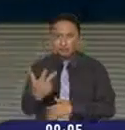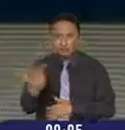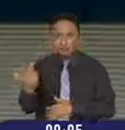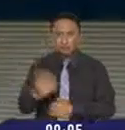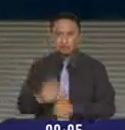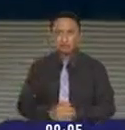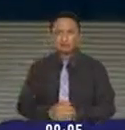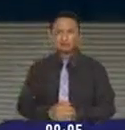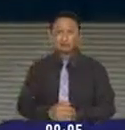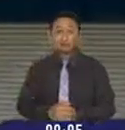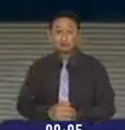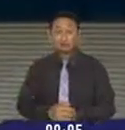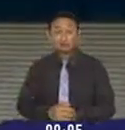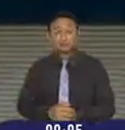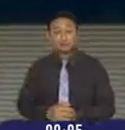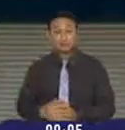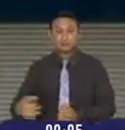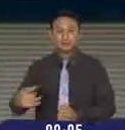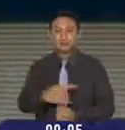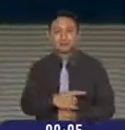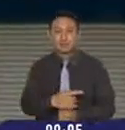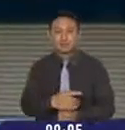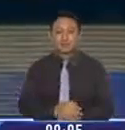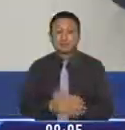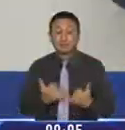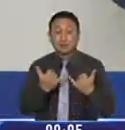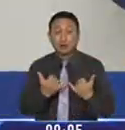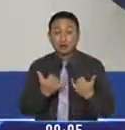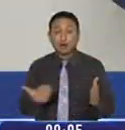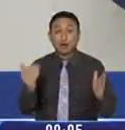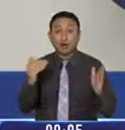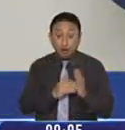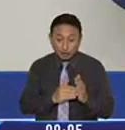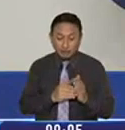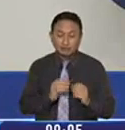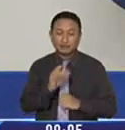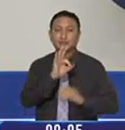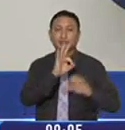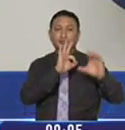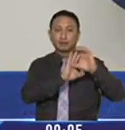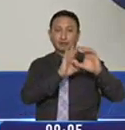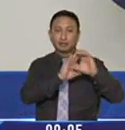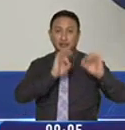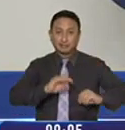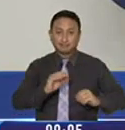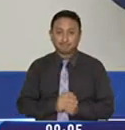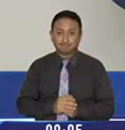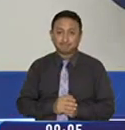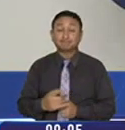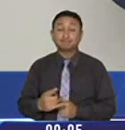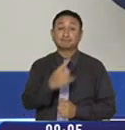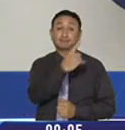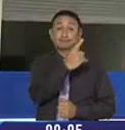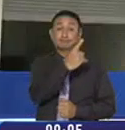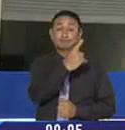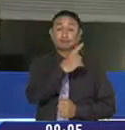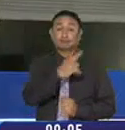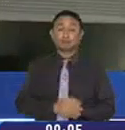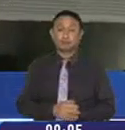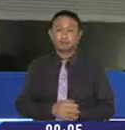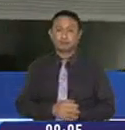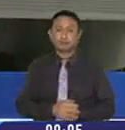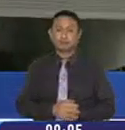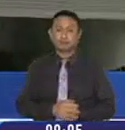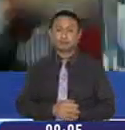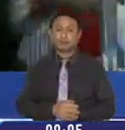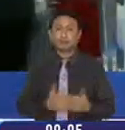Como dice el dicho popular, no hay quinto malo y a ese número nos estamos acercando. Una vez que el Consejo de Participación Ciudadana y Control Social